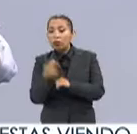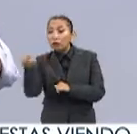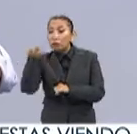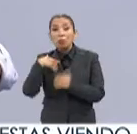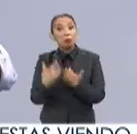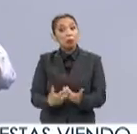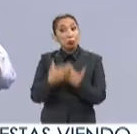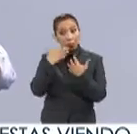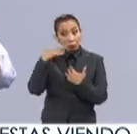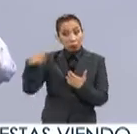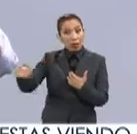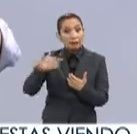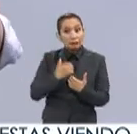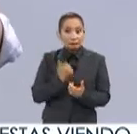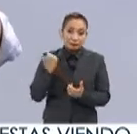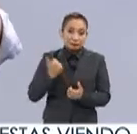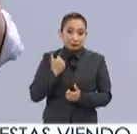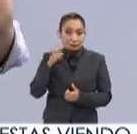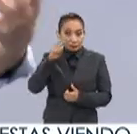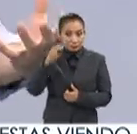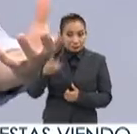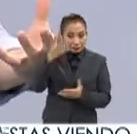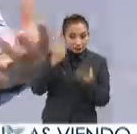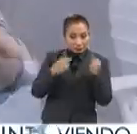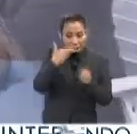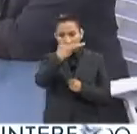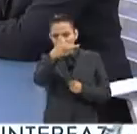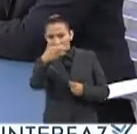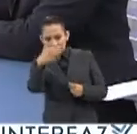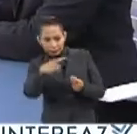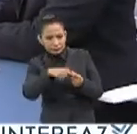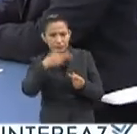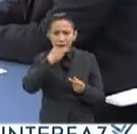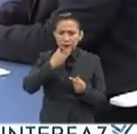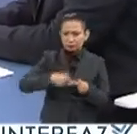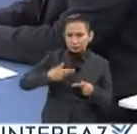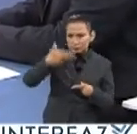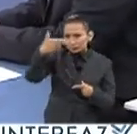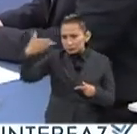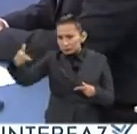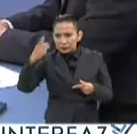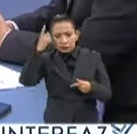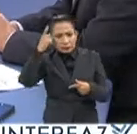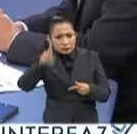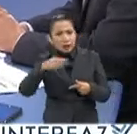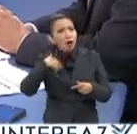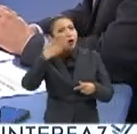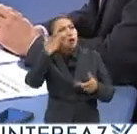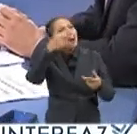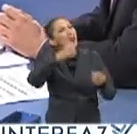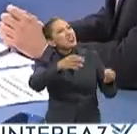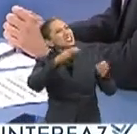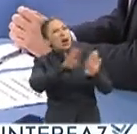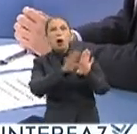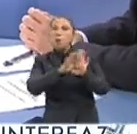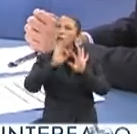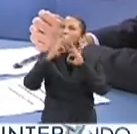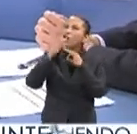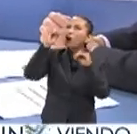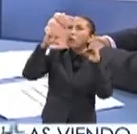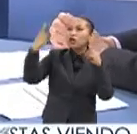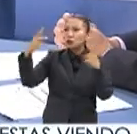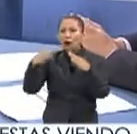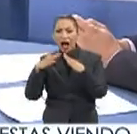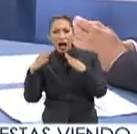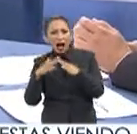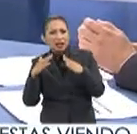una industria muy importante. Un restaurantero, un hotelero, o alguien que va a diseñar sus oficinas, su casa,